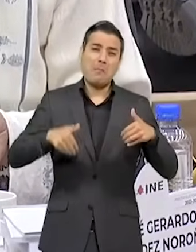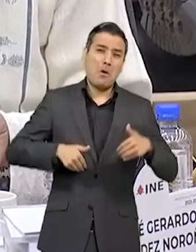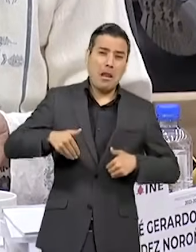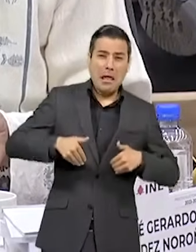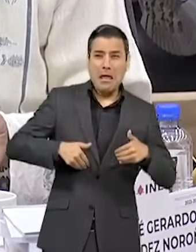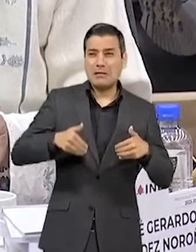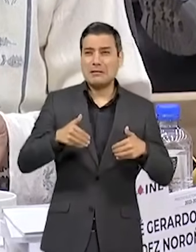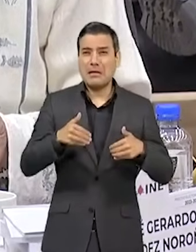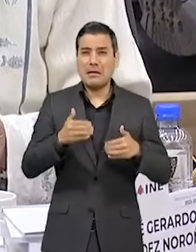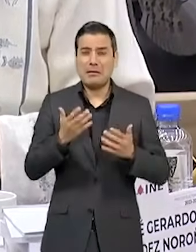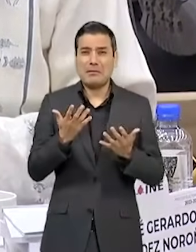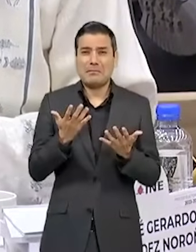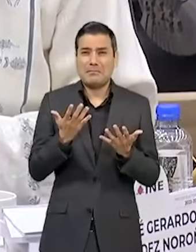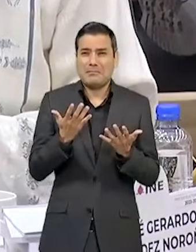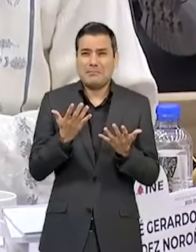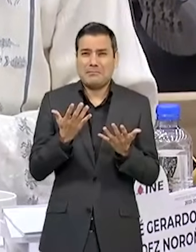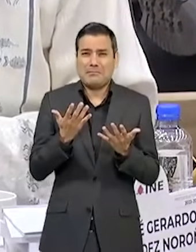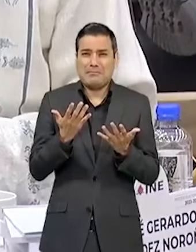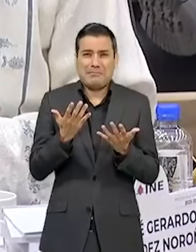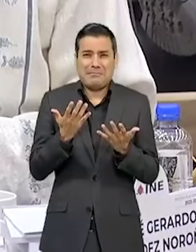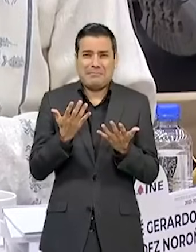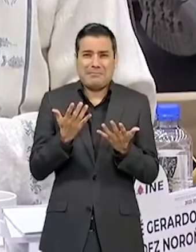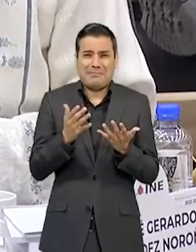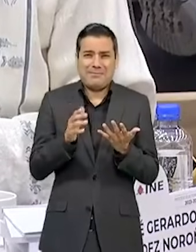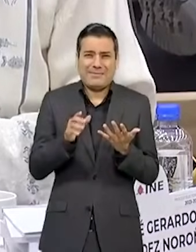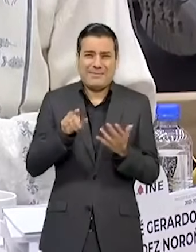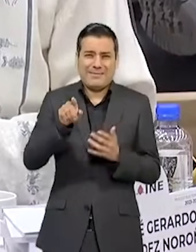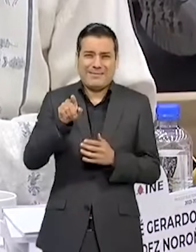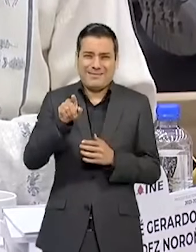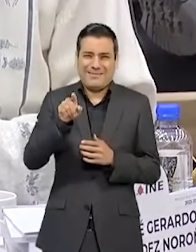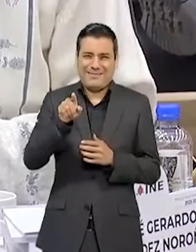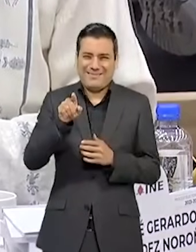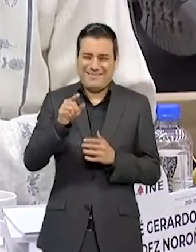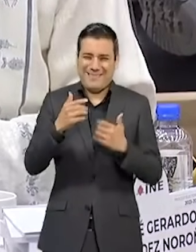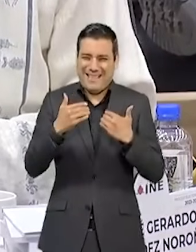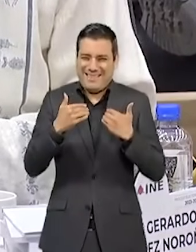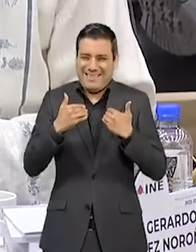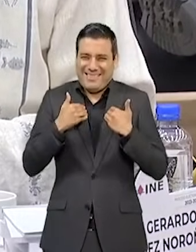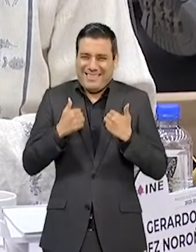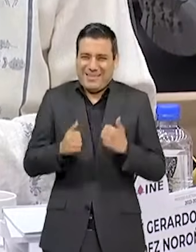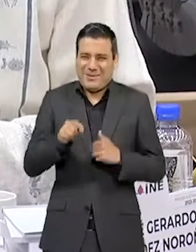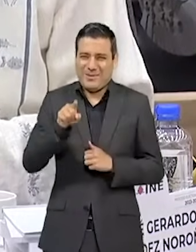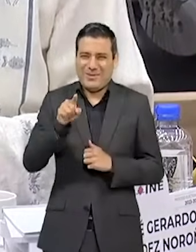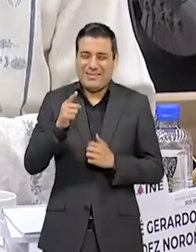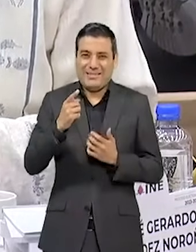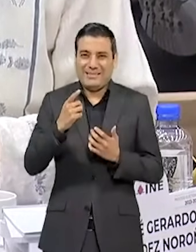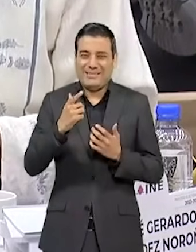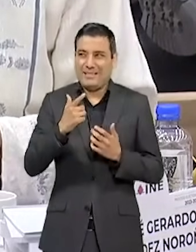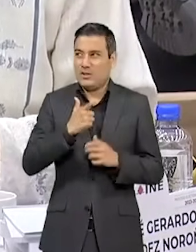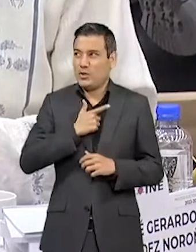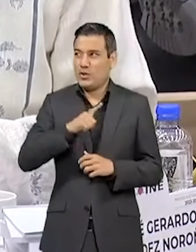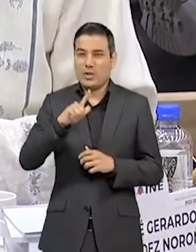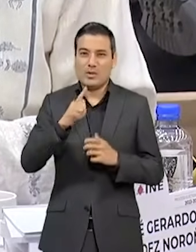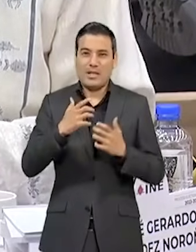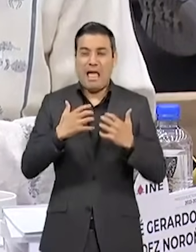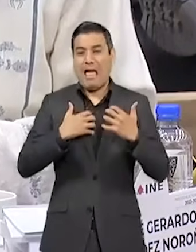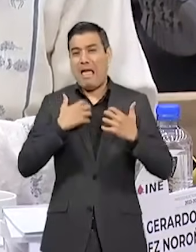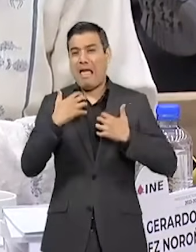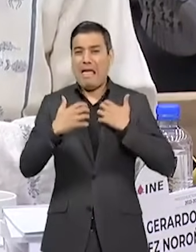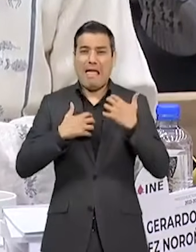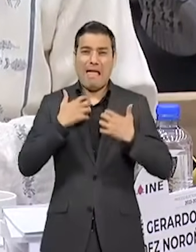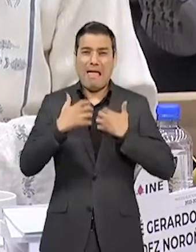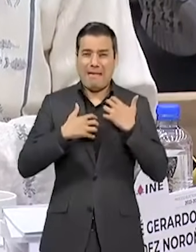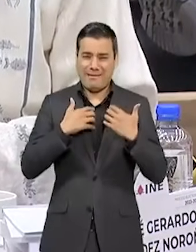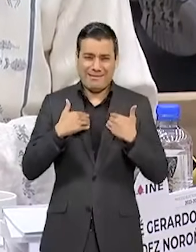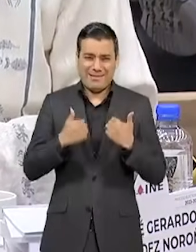interrumpe burlándose, porque pues esa es su forma también, de cuando no tiene la razón, entiendo que cae en desesperación y es su forma de actuar. Y eso lo entiendo, lo